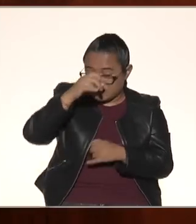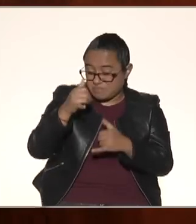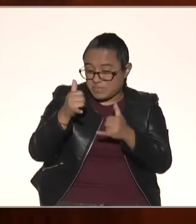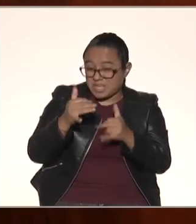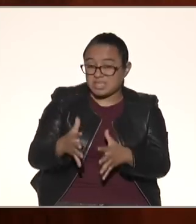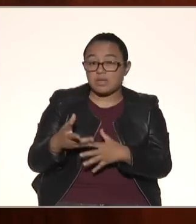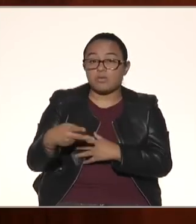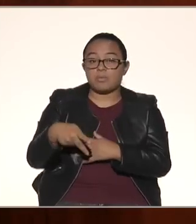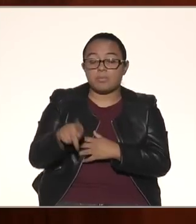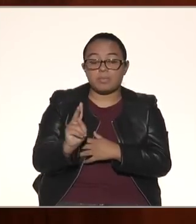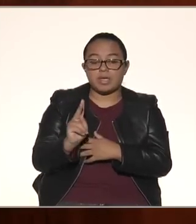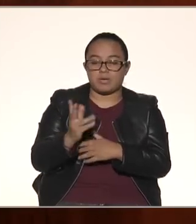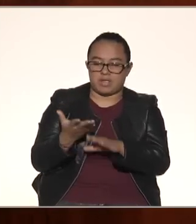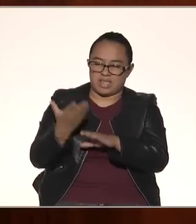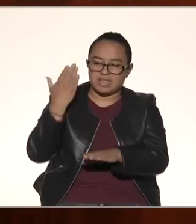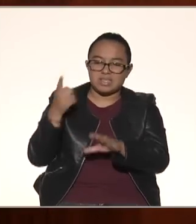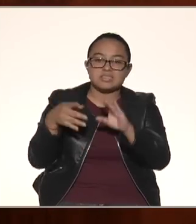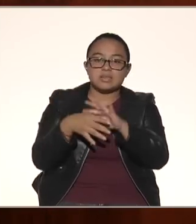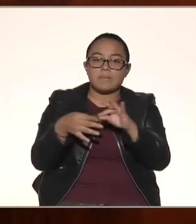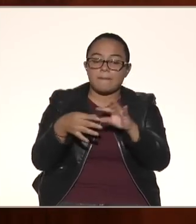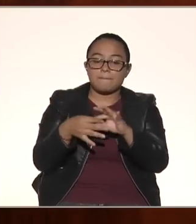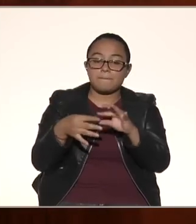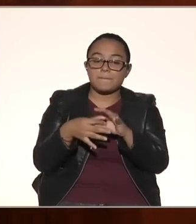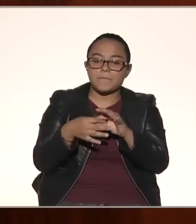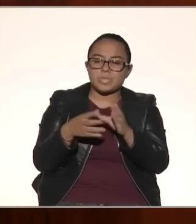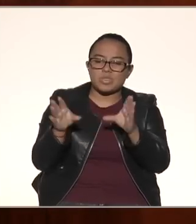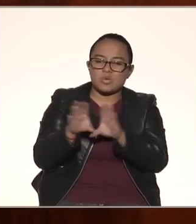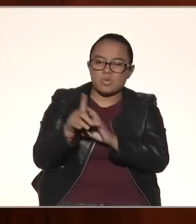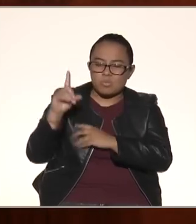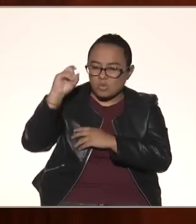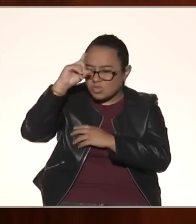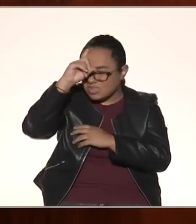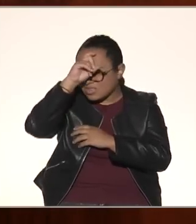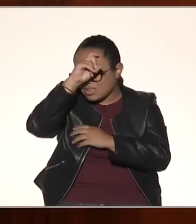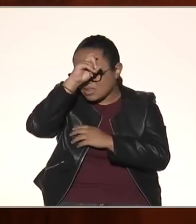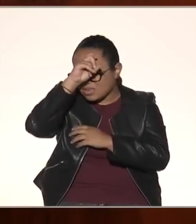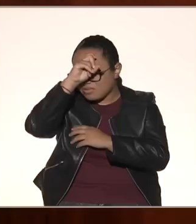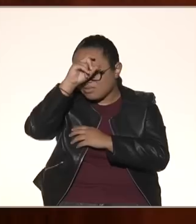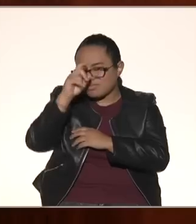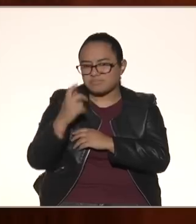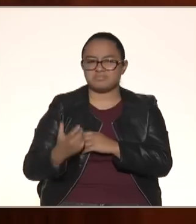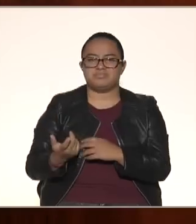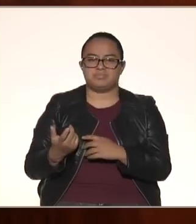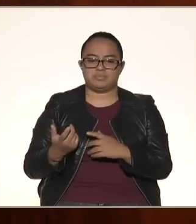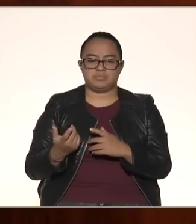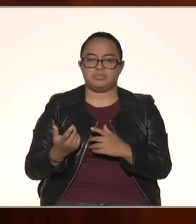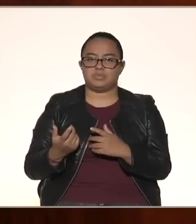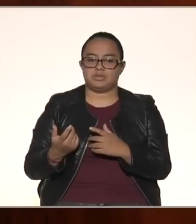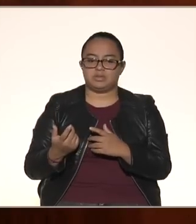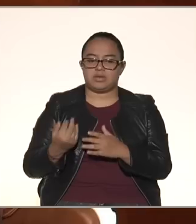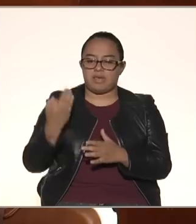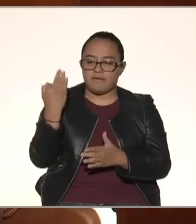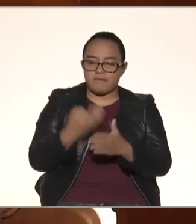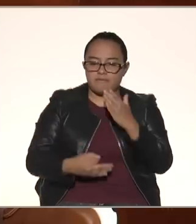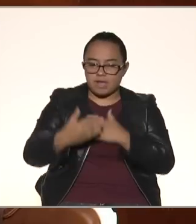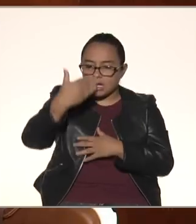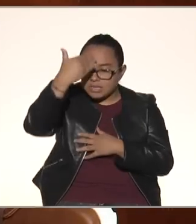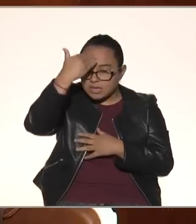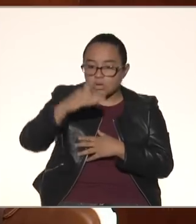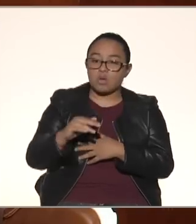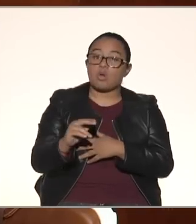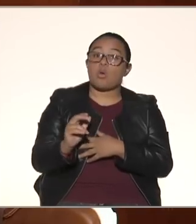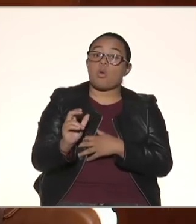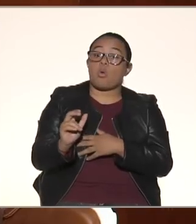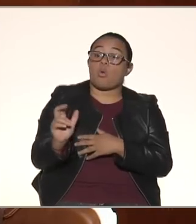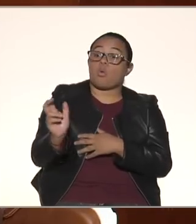anteriormente hablábamos de esa dificultad de pronto de no saber como cuándo